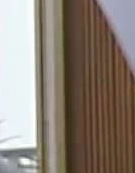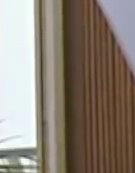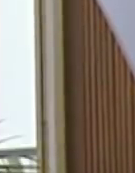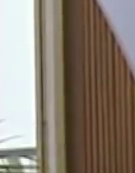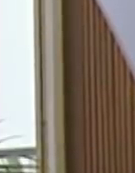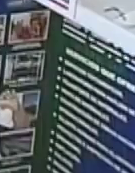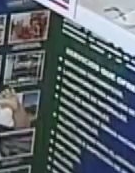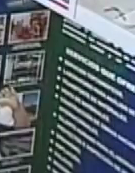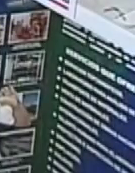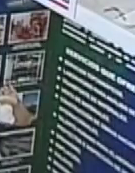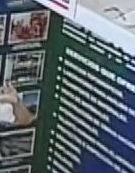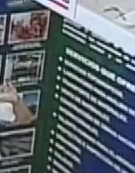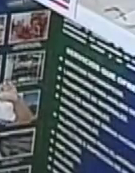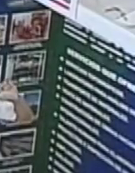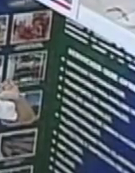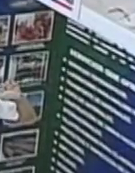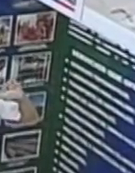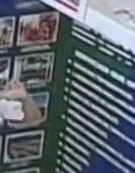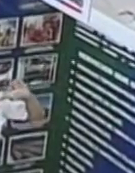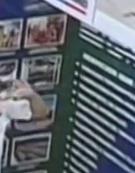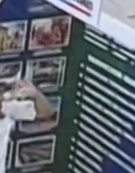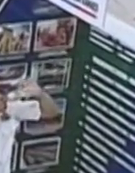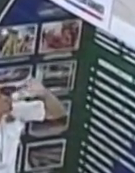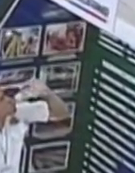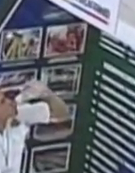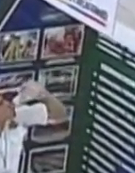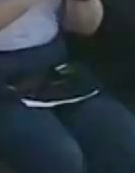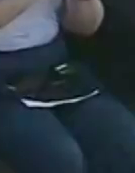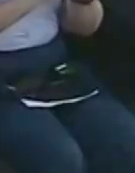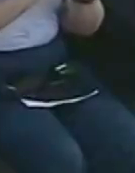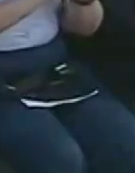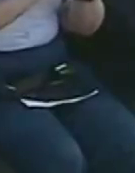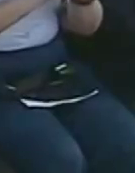comandante. Bueno, un aplauso para este presidente